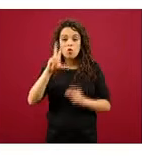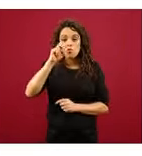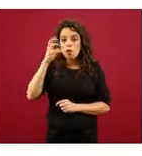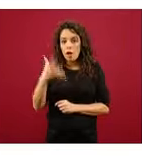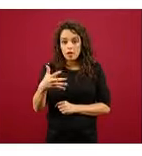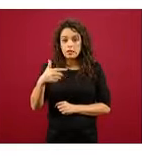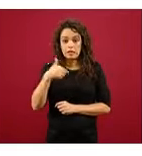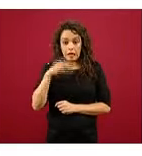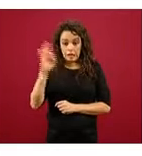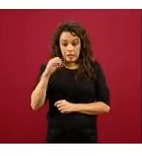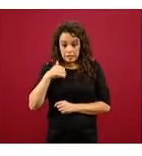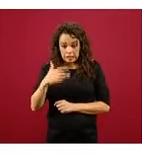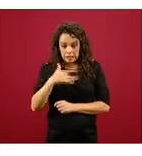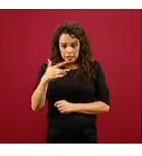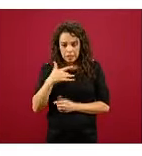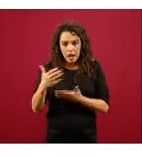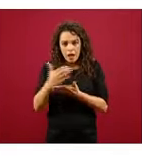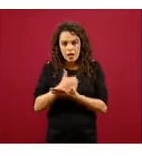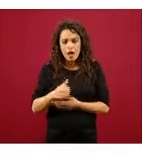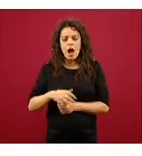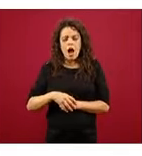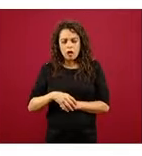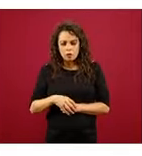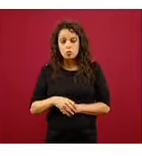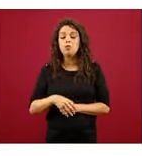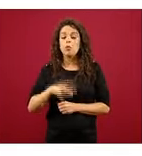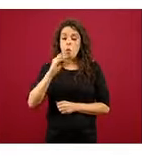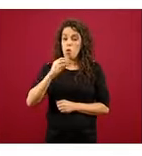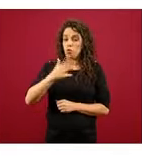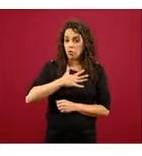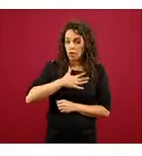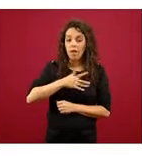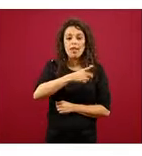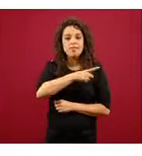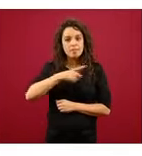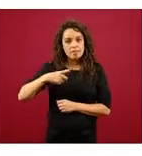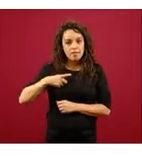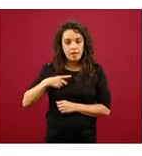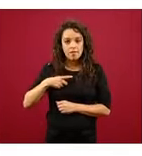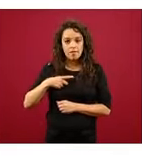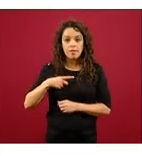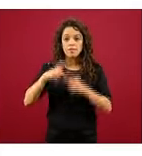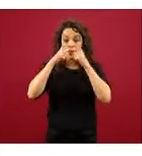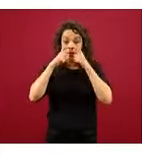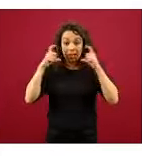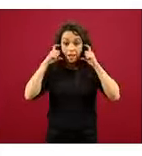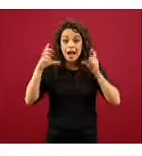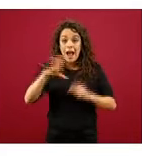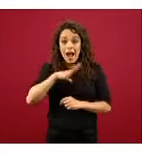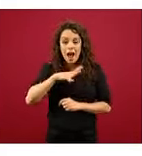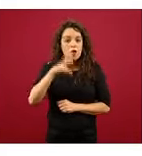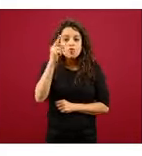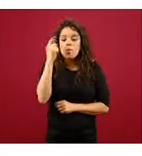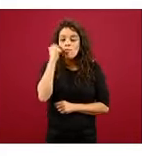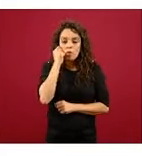respiratoria. Si me da tos o quiero estornudar y traigo el cubrebocas puesto, es importante también